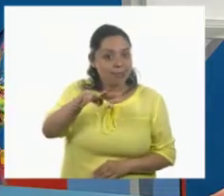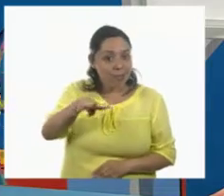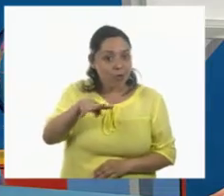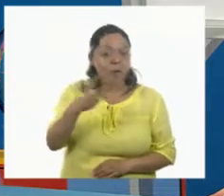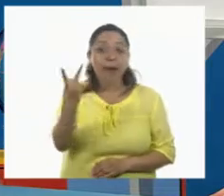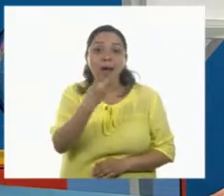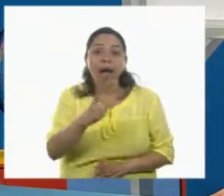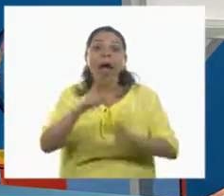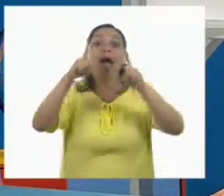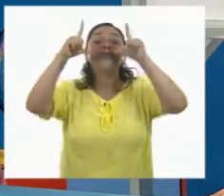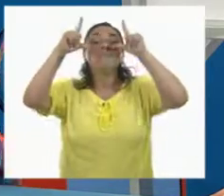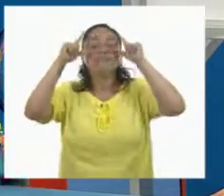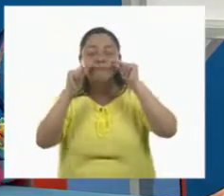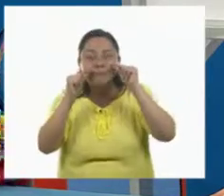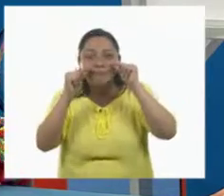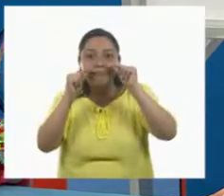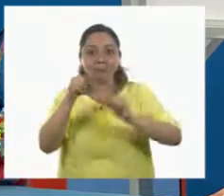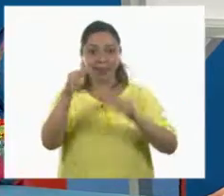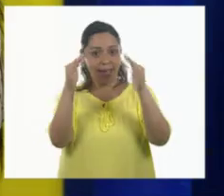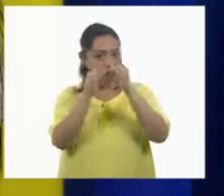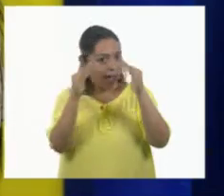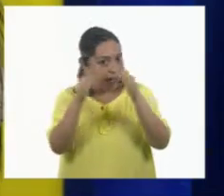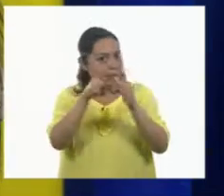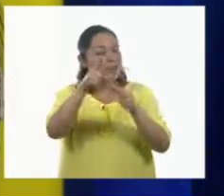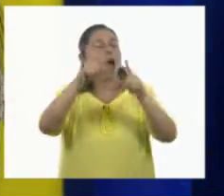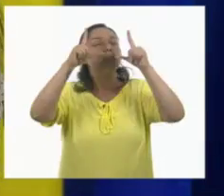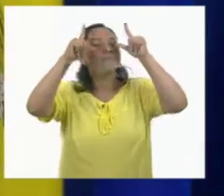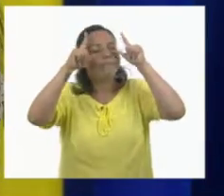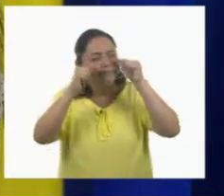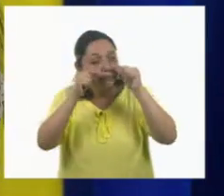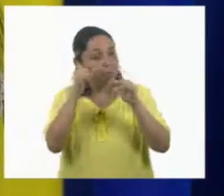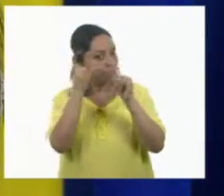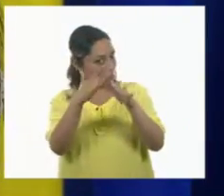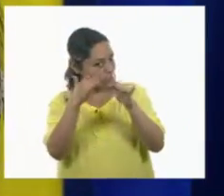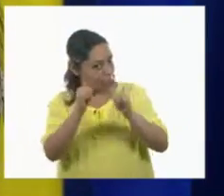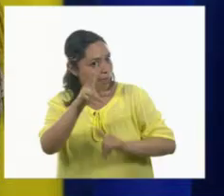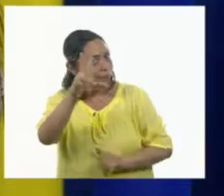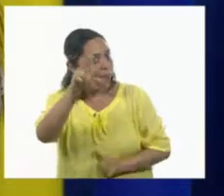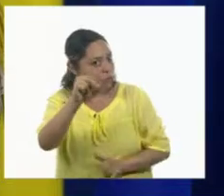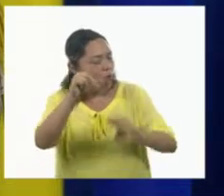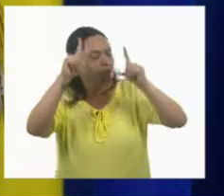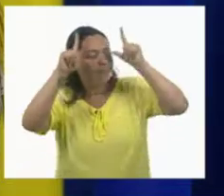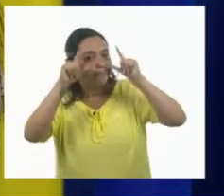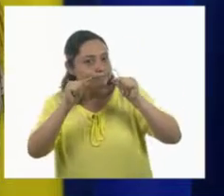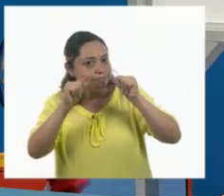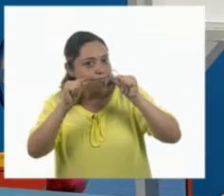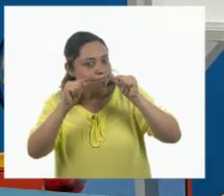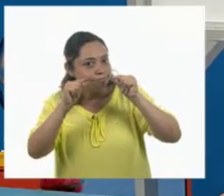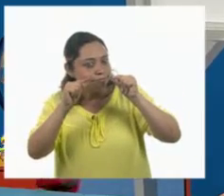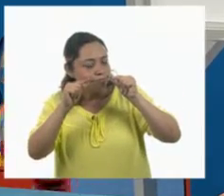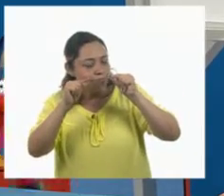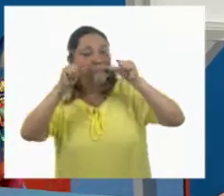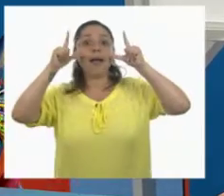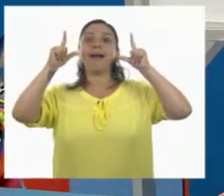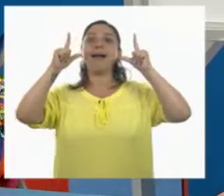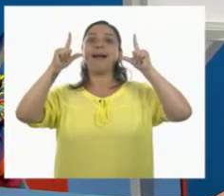ojos. Tú también en casita no hagas trampa. Cierra tus ojos. ¿Listos? ¡Ábranlos!